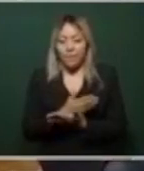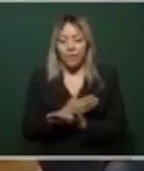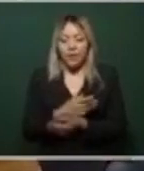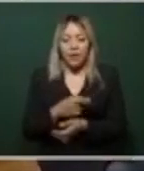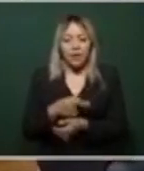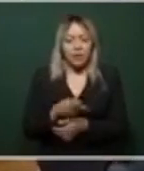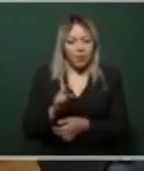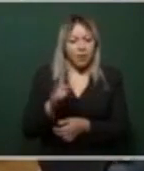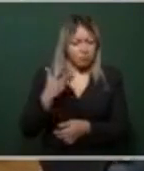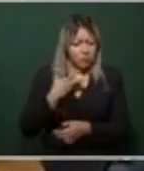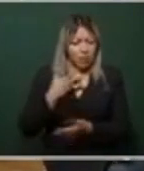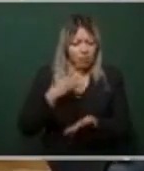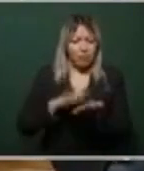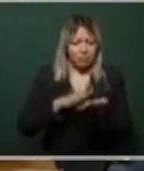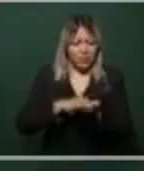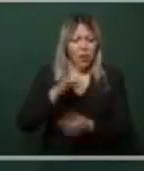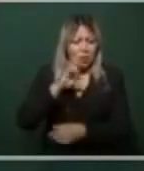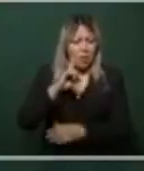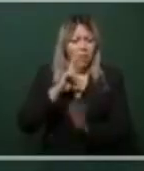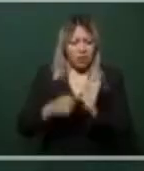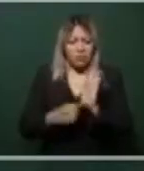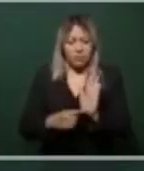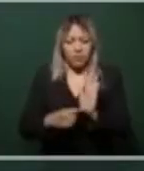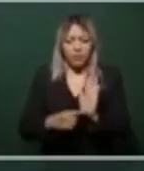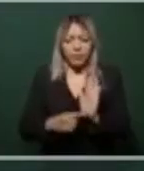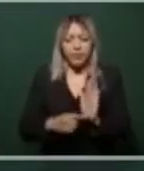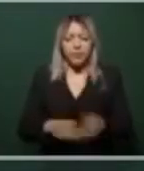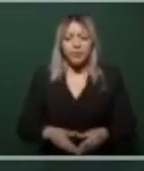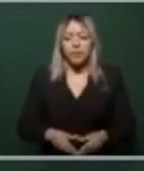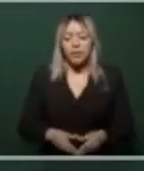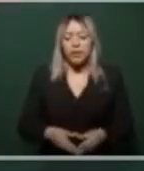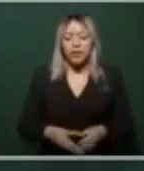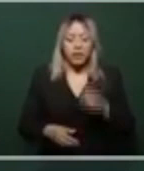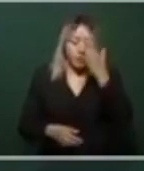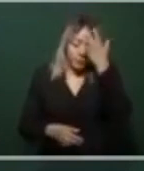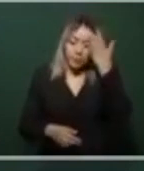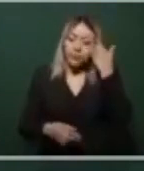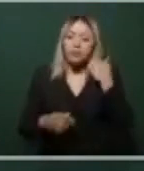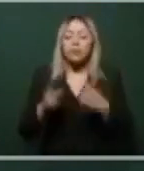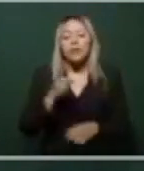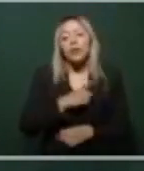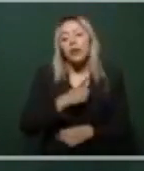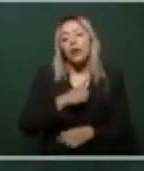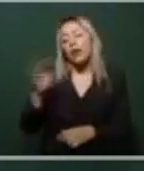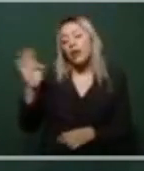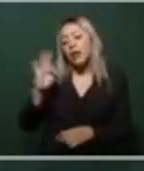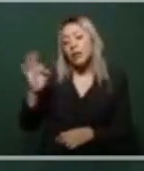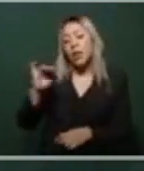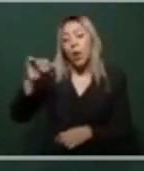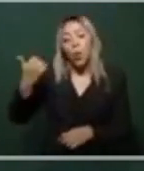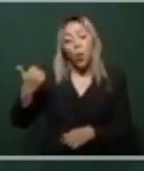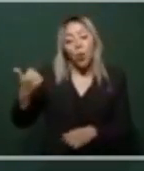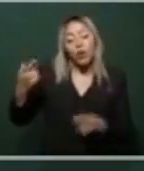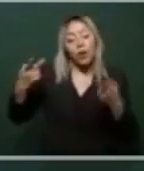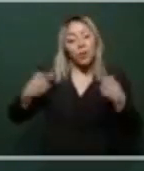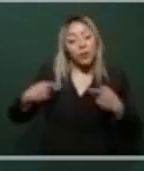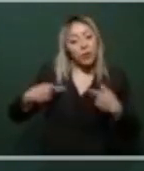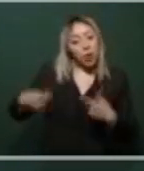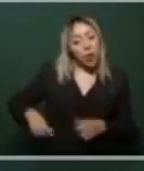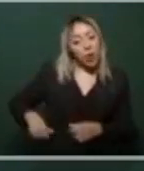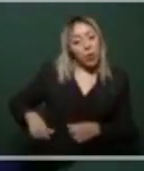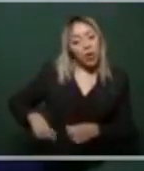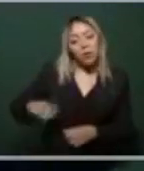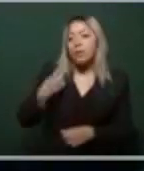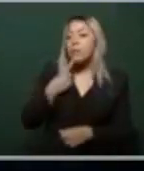tengo los papeles, no puedo, solamente que una autoridad competente, o sea,